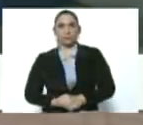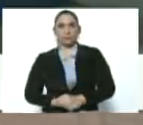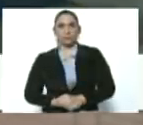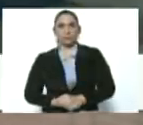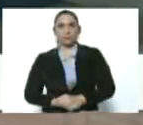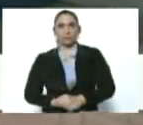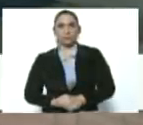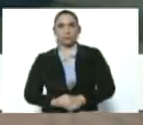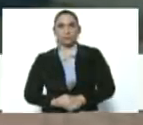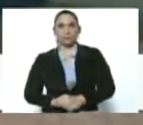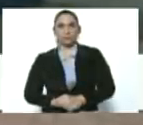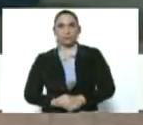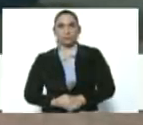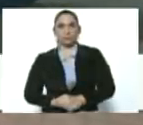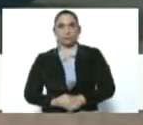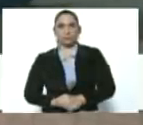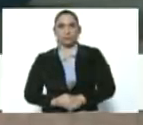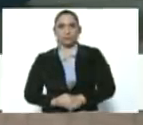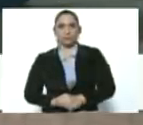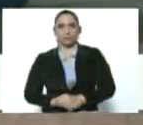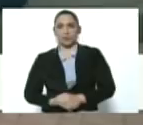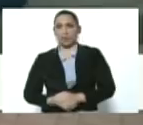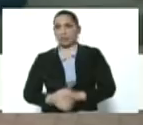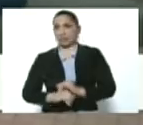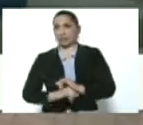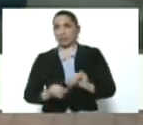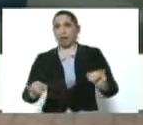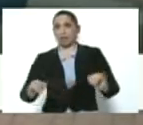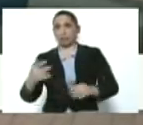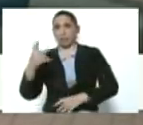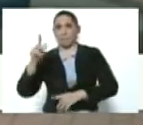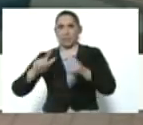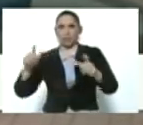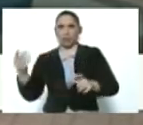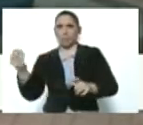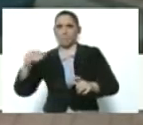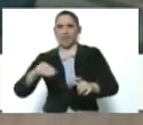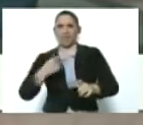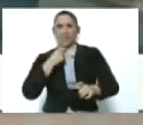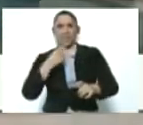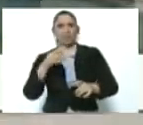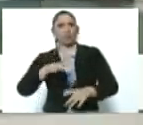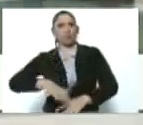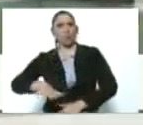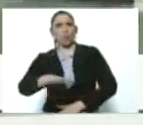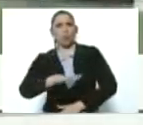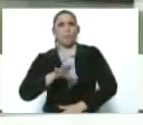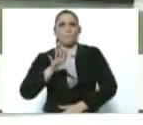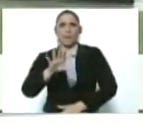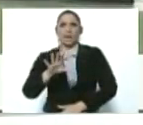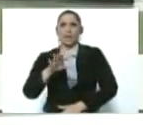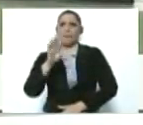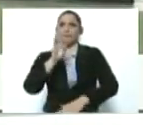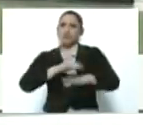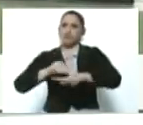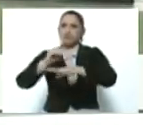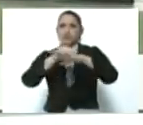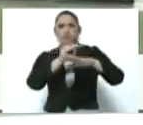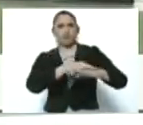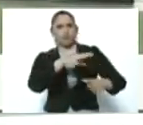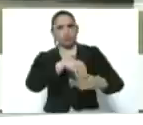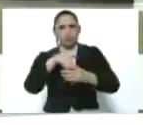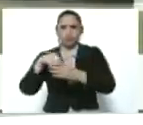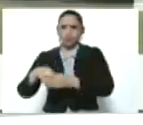y ahí mismo aparecieron tres casos más y dije todo el país vamos a la cuarentena nacional hizo un llamado a la